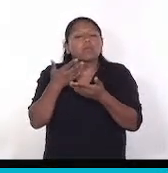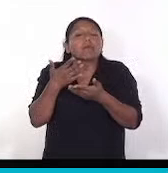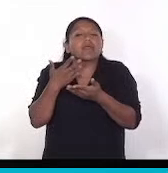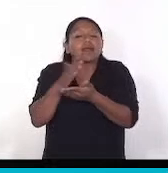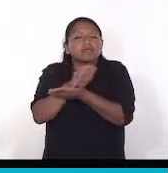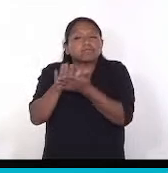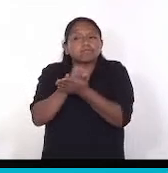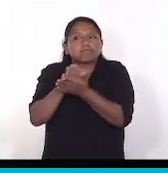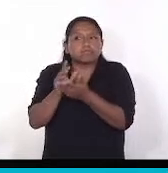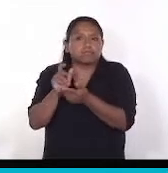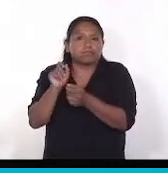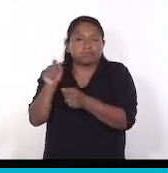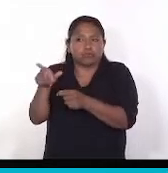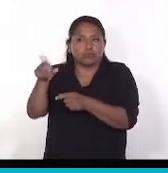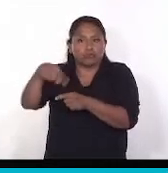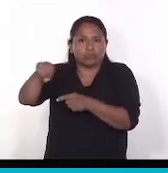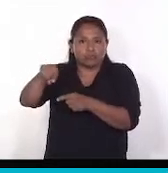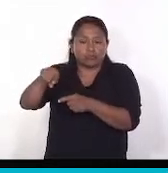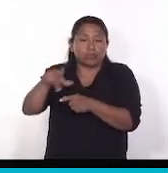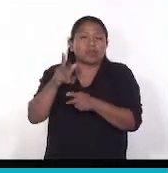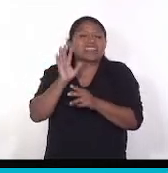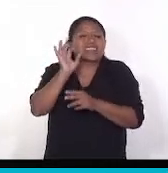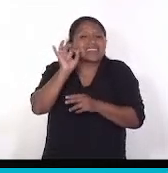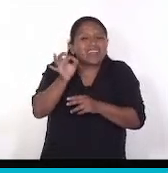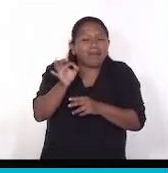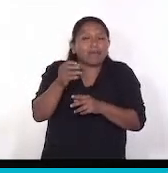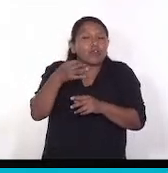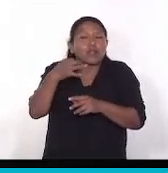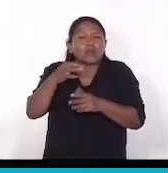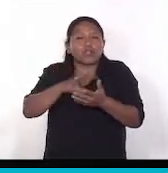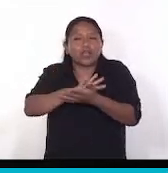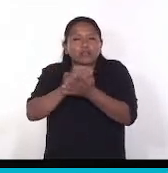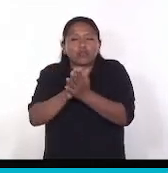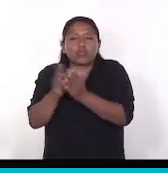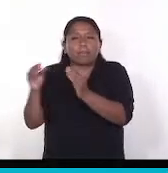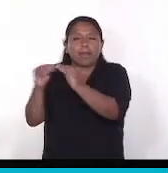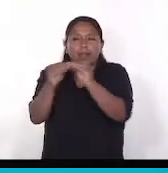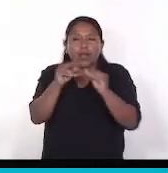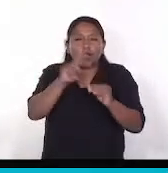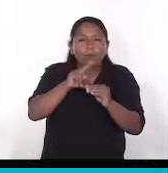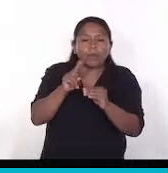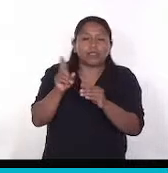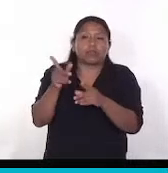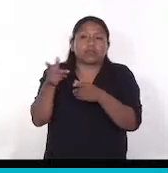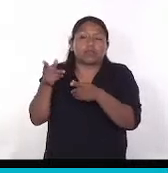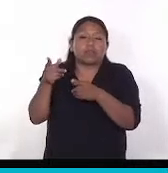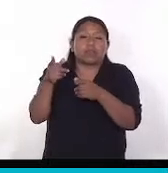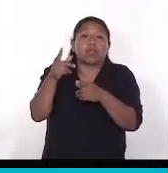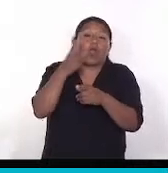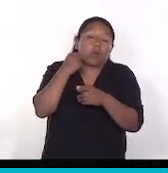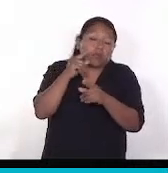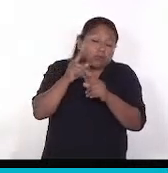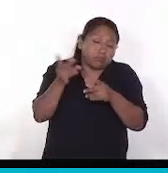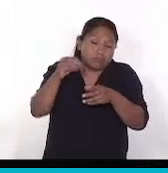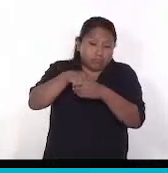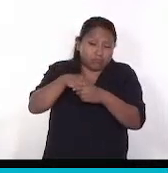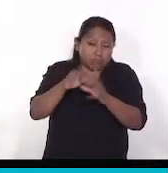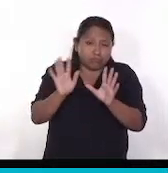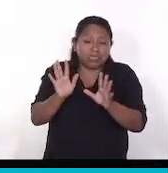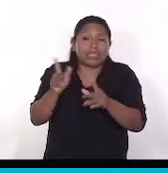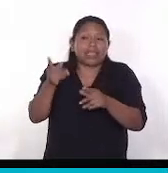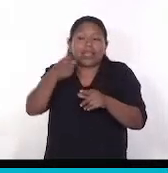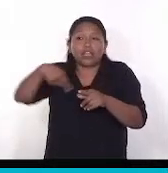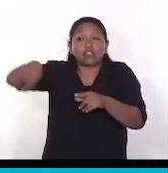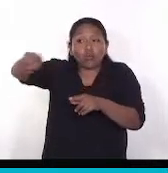respuesta, porque todas sabemos que la única solución para las compañeras e inclusive compañeros varones será que